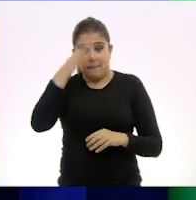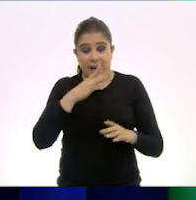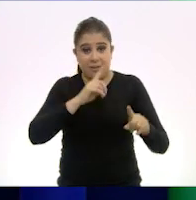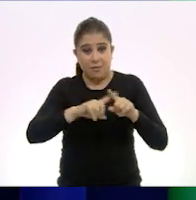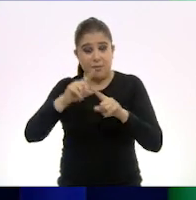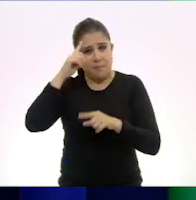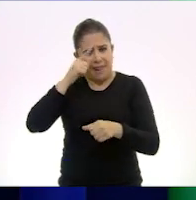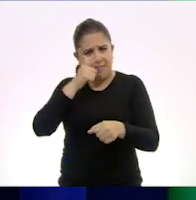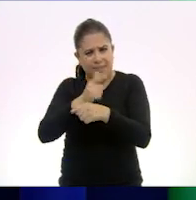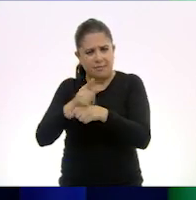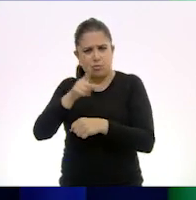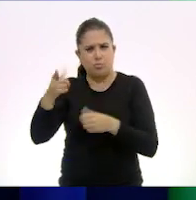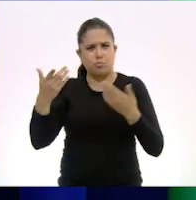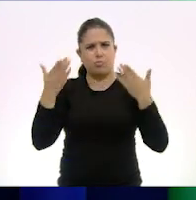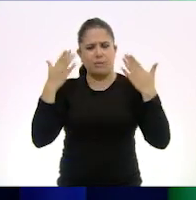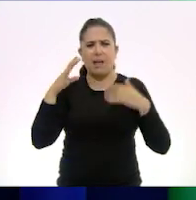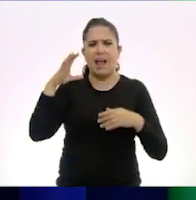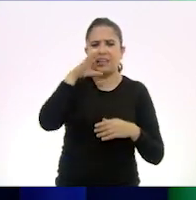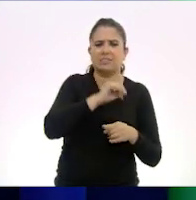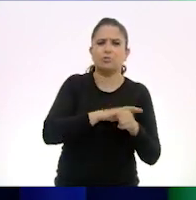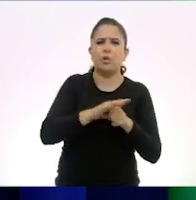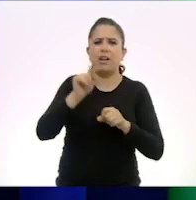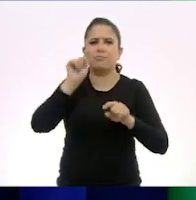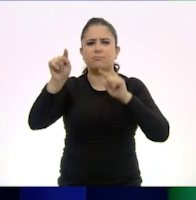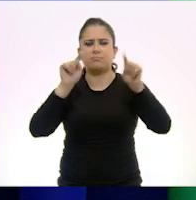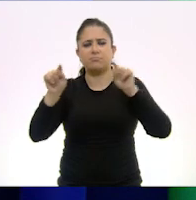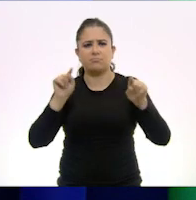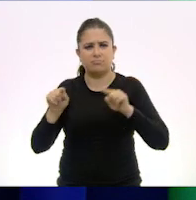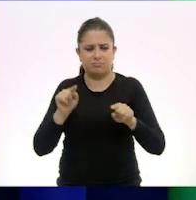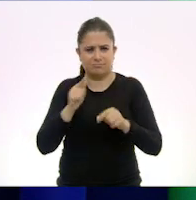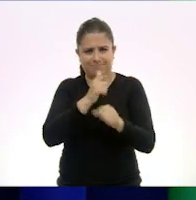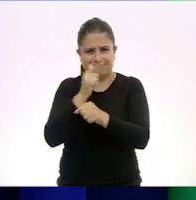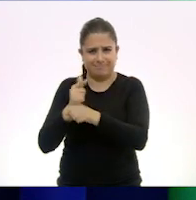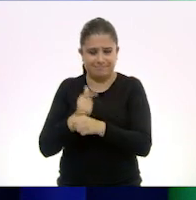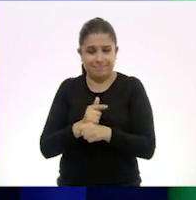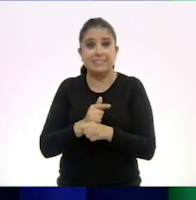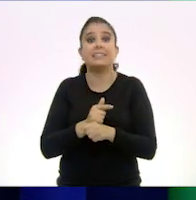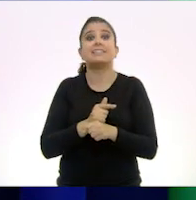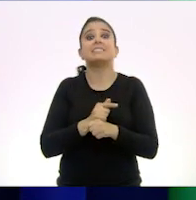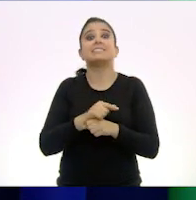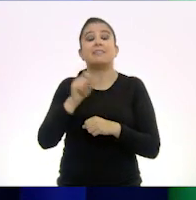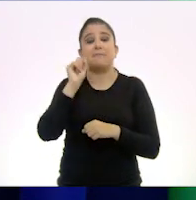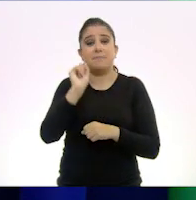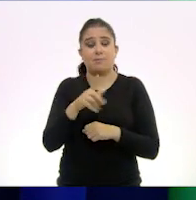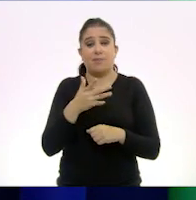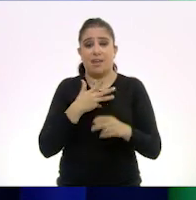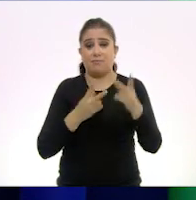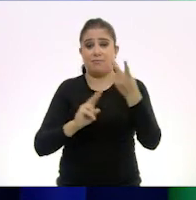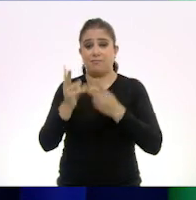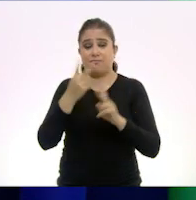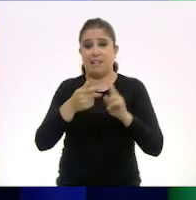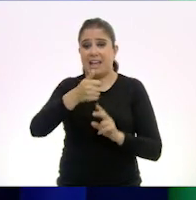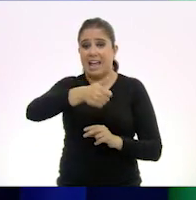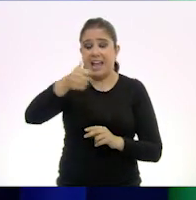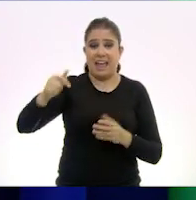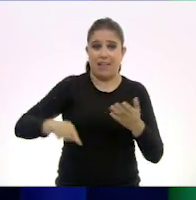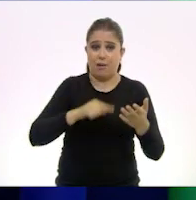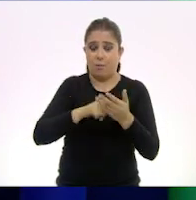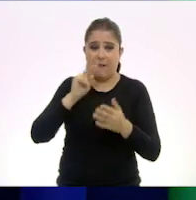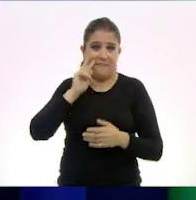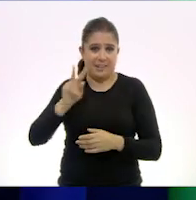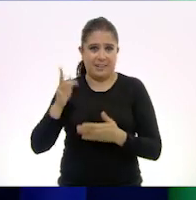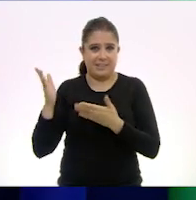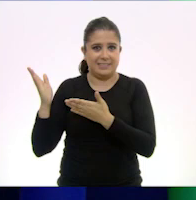identificar a qué clima pertenecen y en qué entidad se encuentran. Fíjate también el tipo de vegetación que hay en cada lugar que